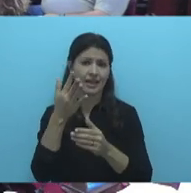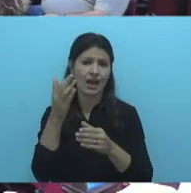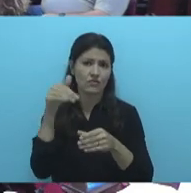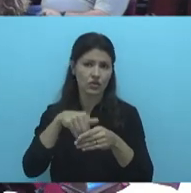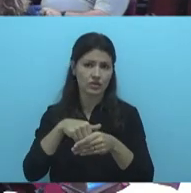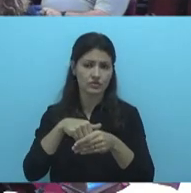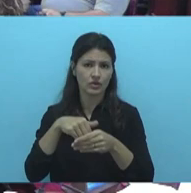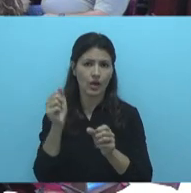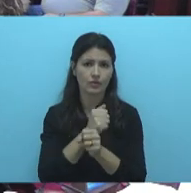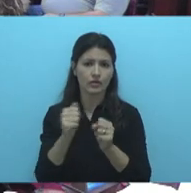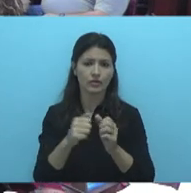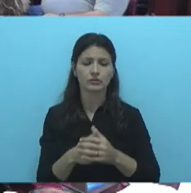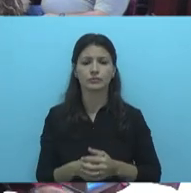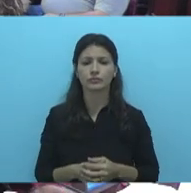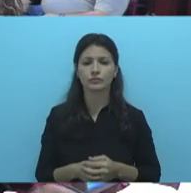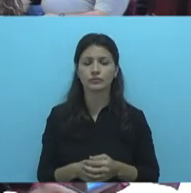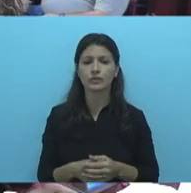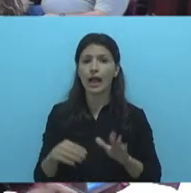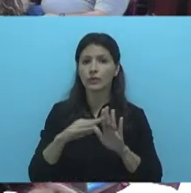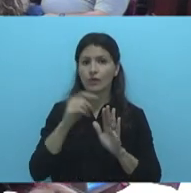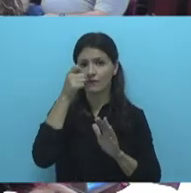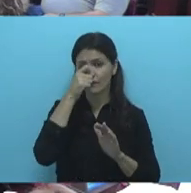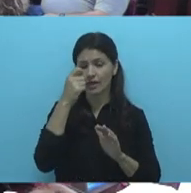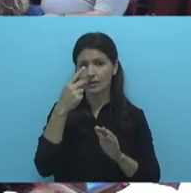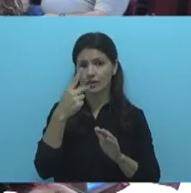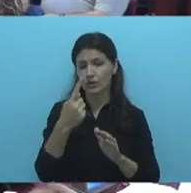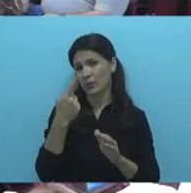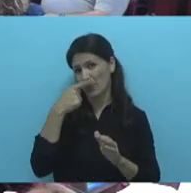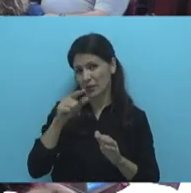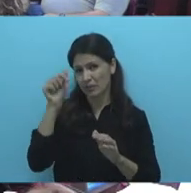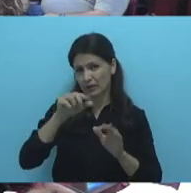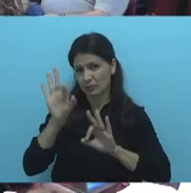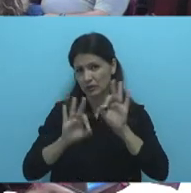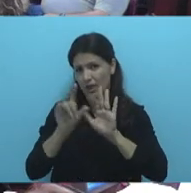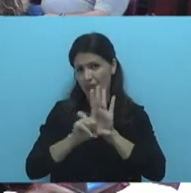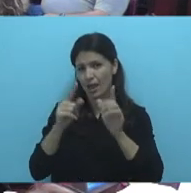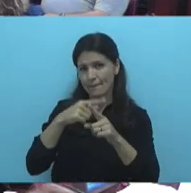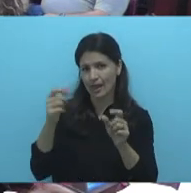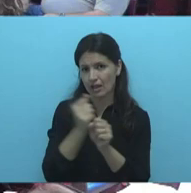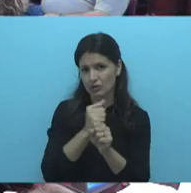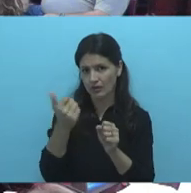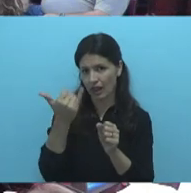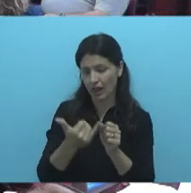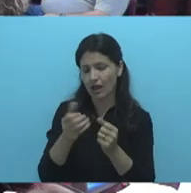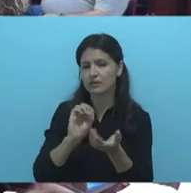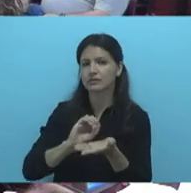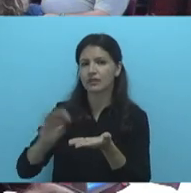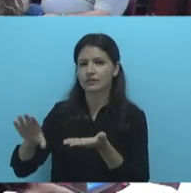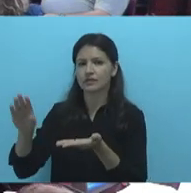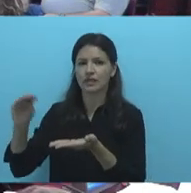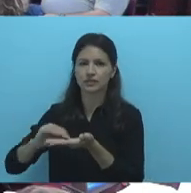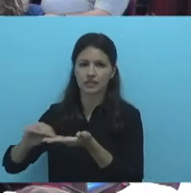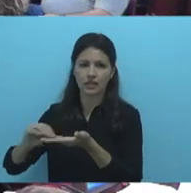votación, resulta aprobado. Artículo 21, de forma. En consecuencia, el proyecto de ley recibe sanción de esta Cámara de Diputados y